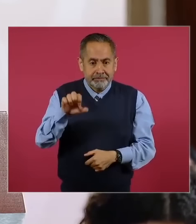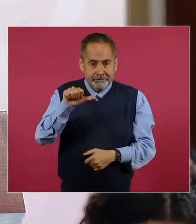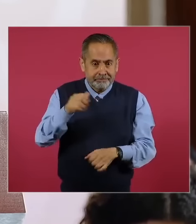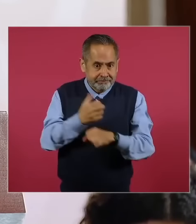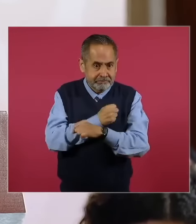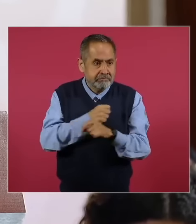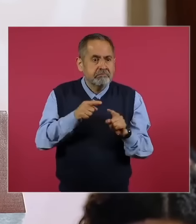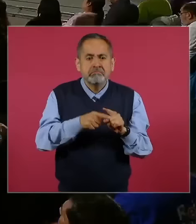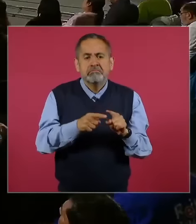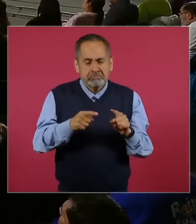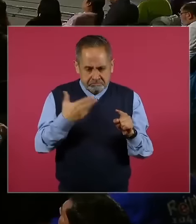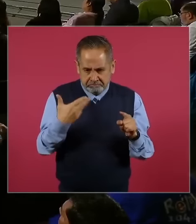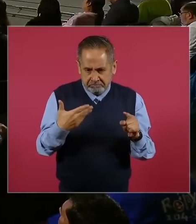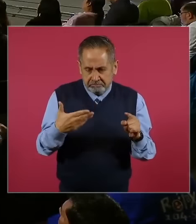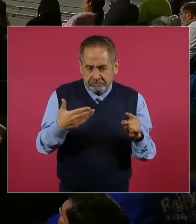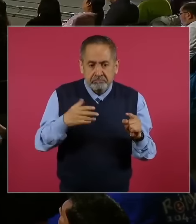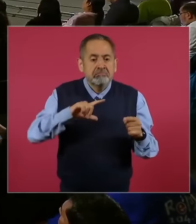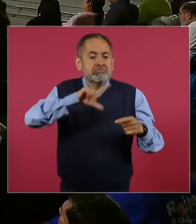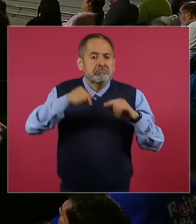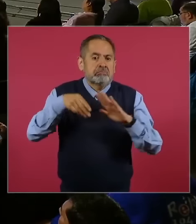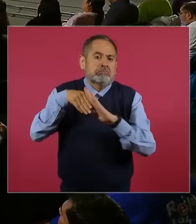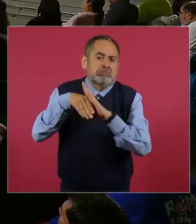Y lo vamos a ver.